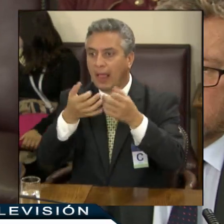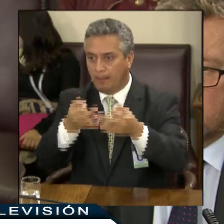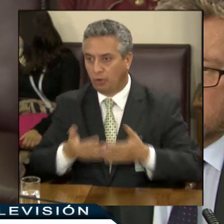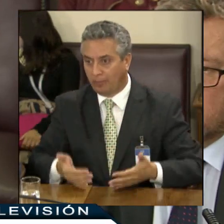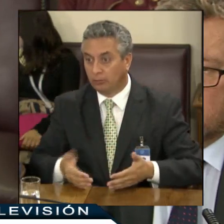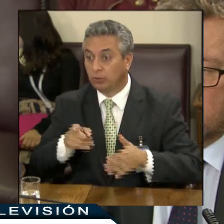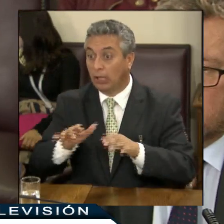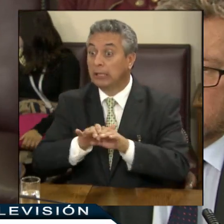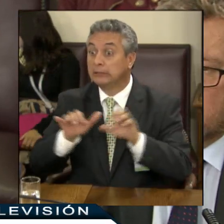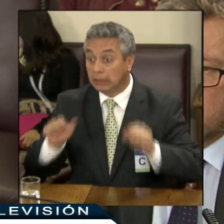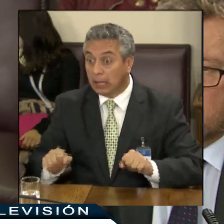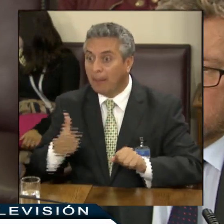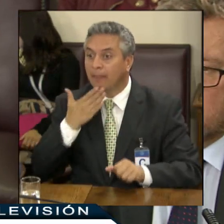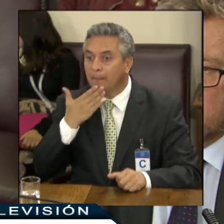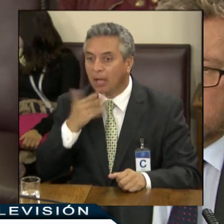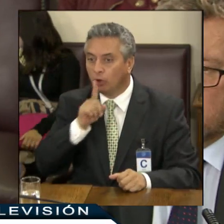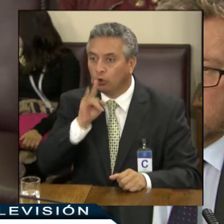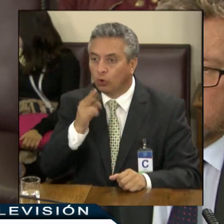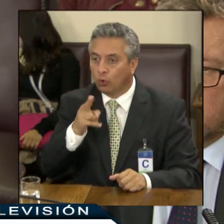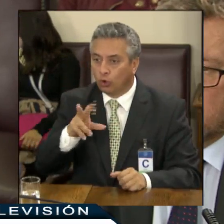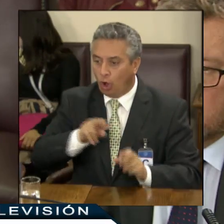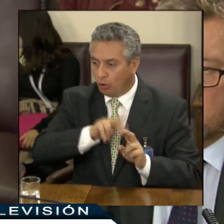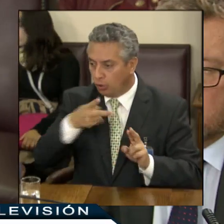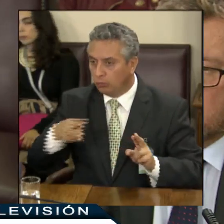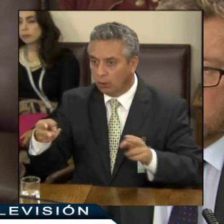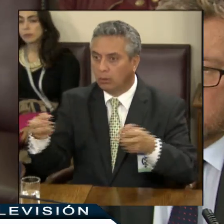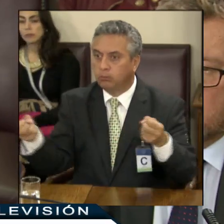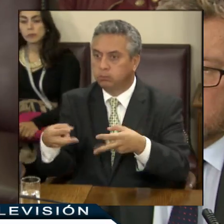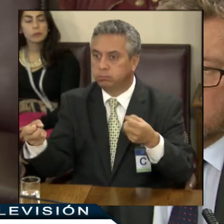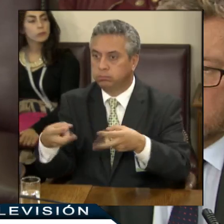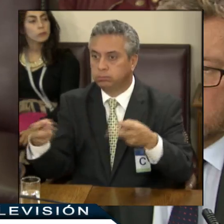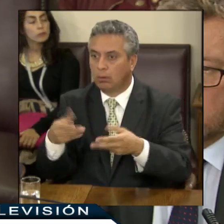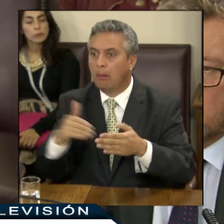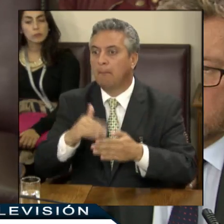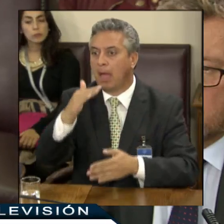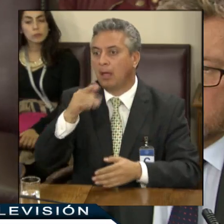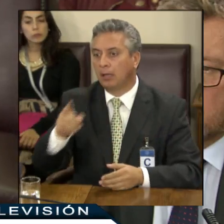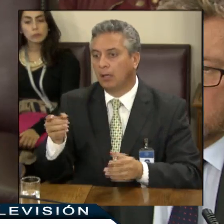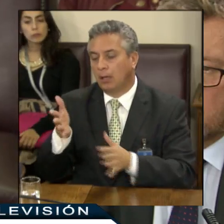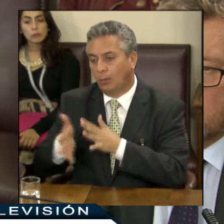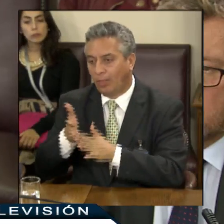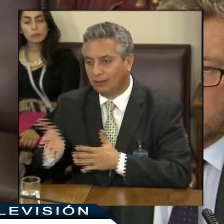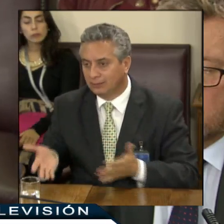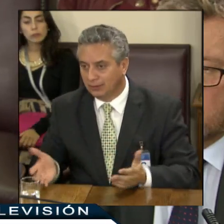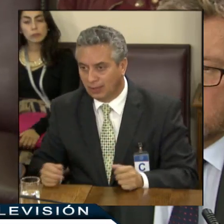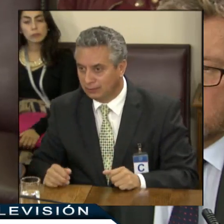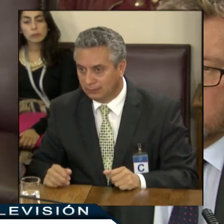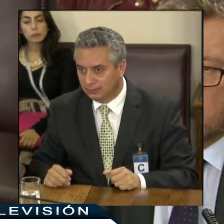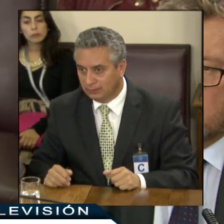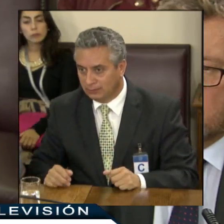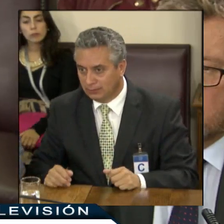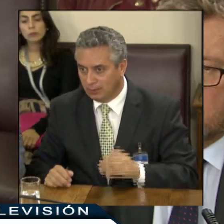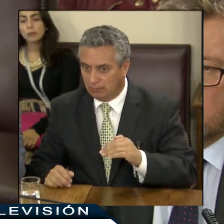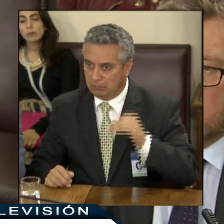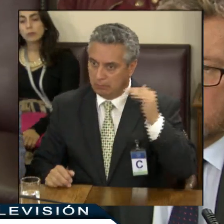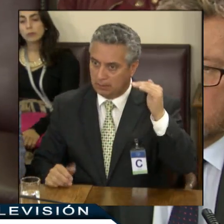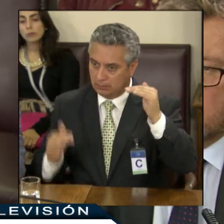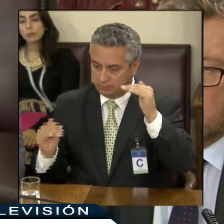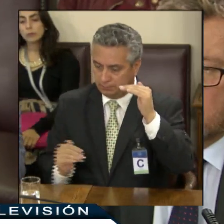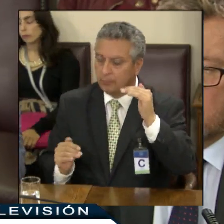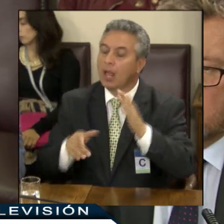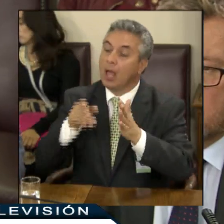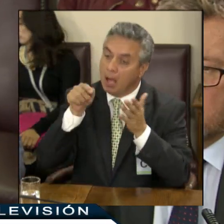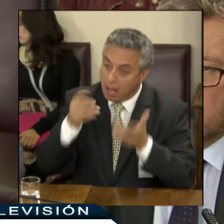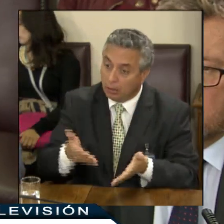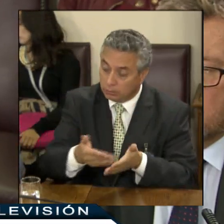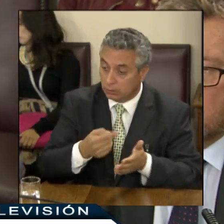establece el sistema bueno el sistema de turno y le da equivalencia al Close caption con la lengua de seña e respecto de la